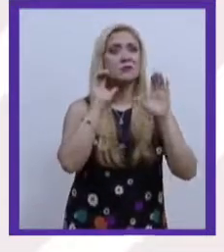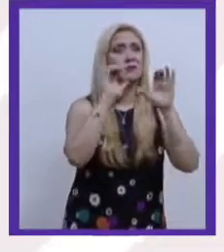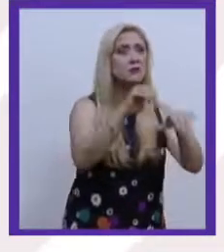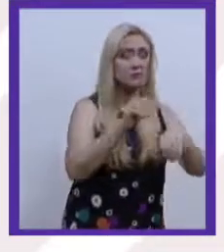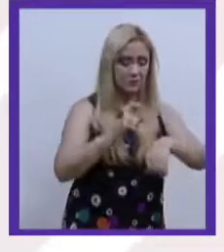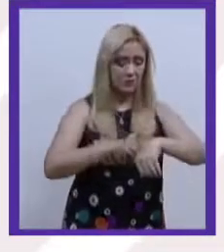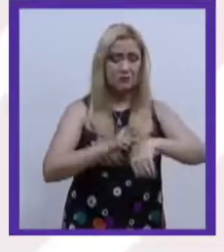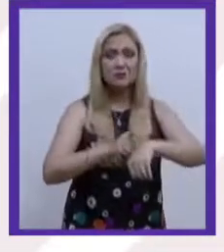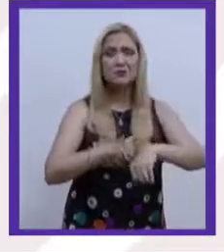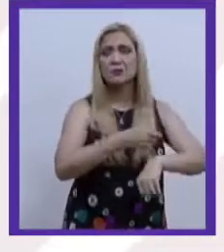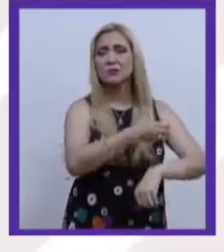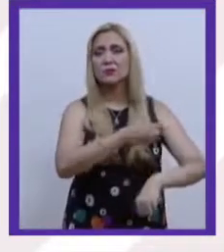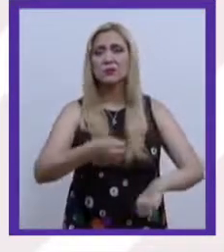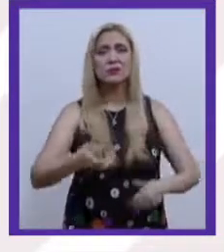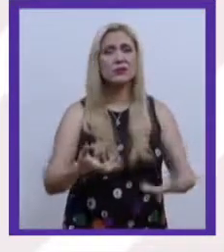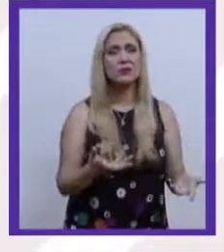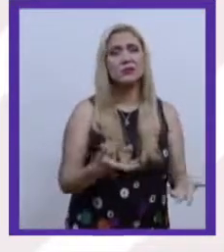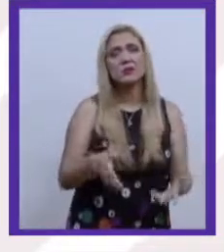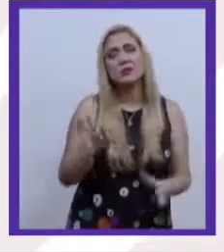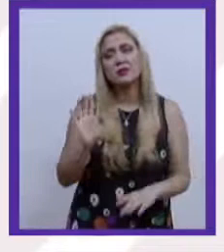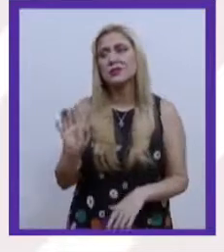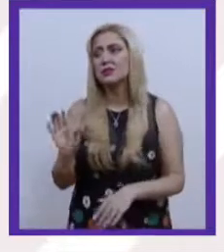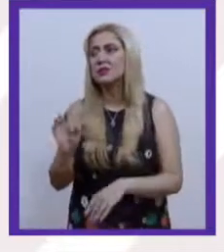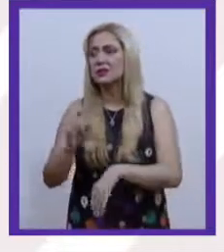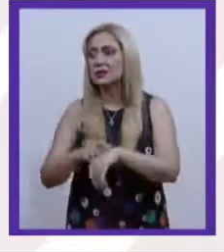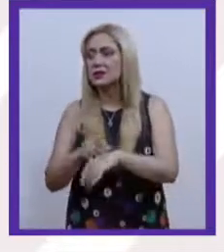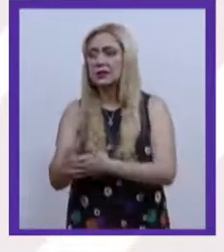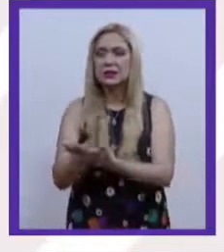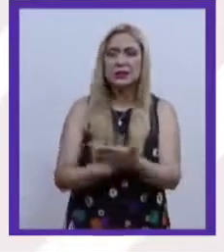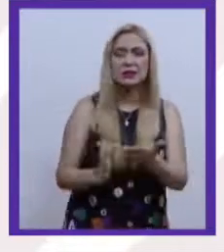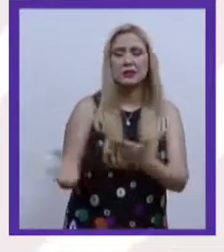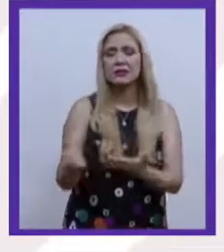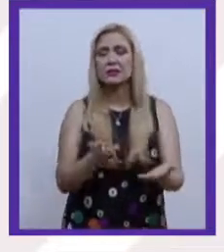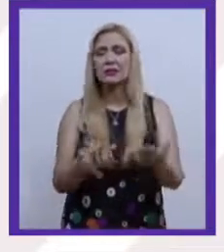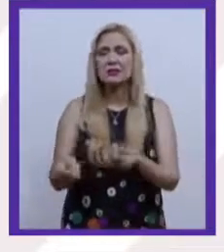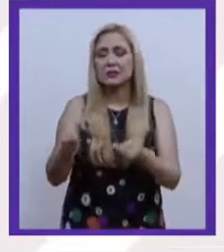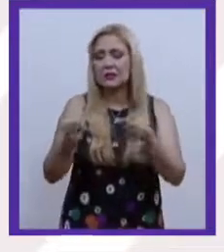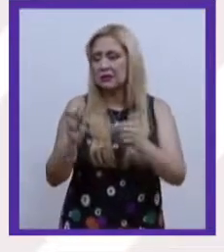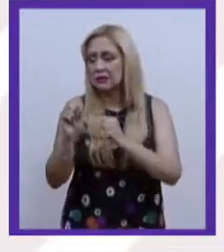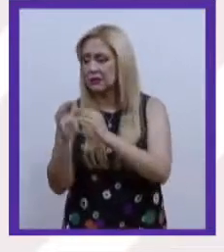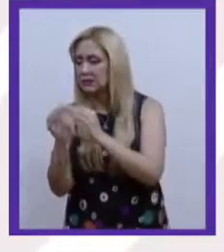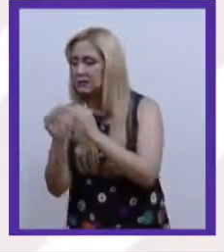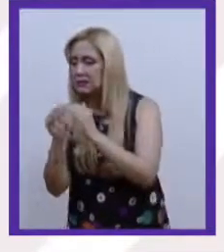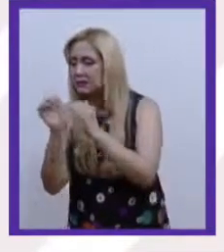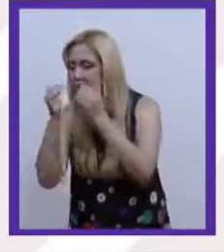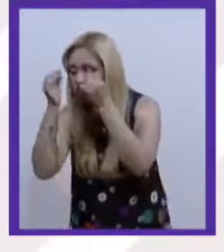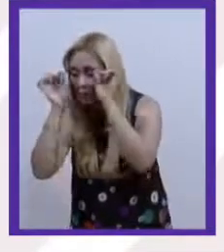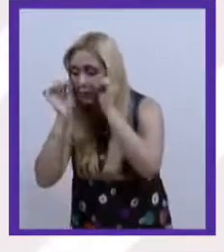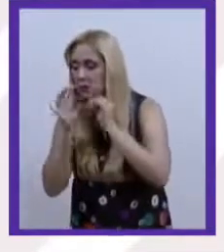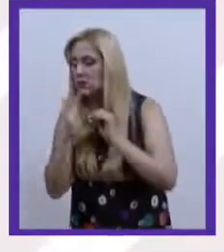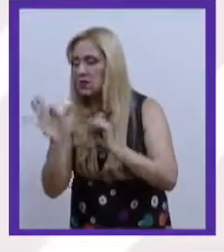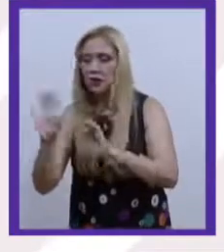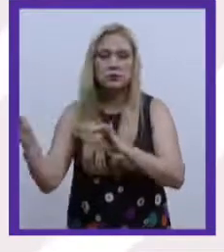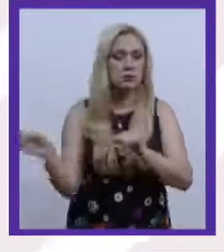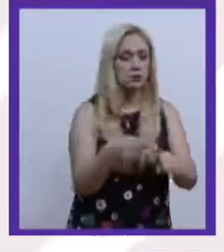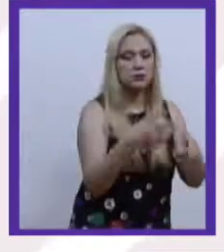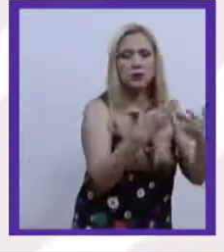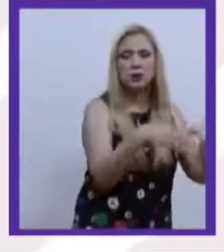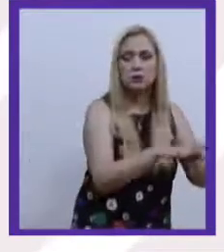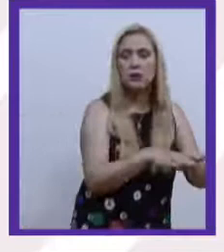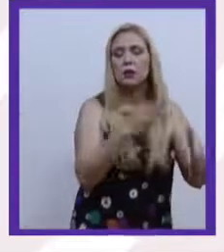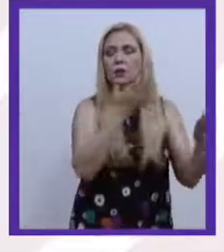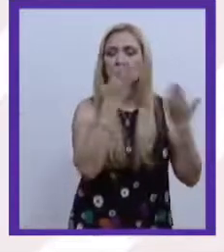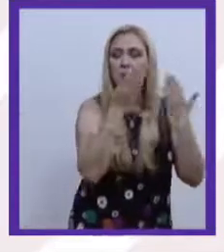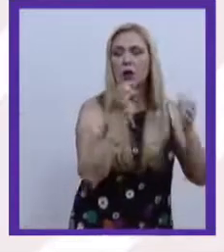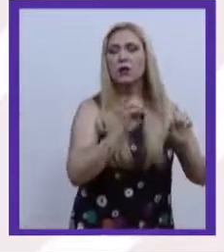tener horarios por todas las responsabilidades de cuidado que les dejó el sistema educativo. En la casa hay que